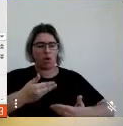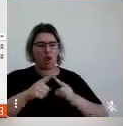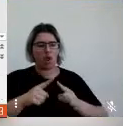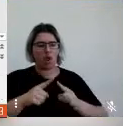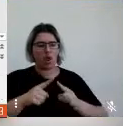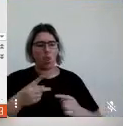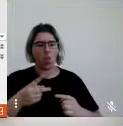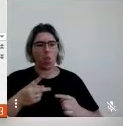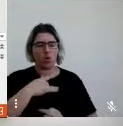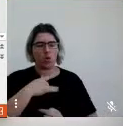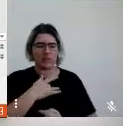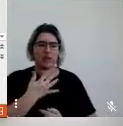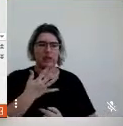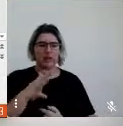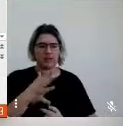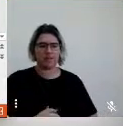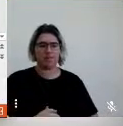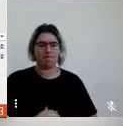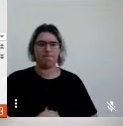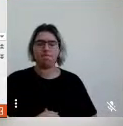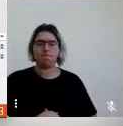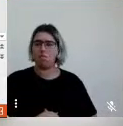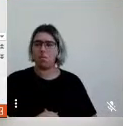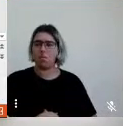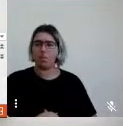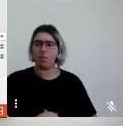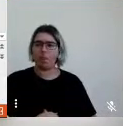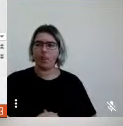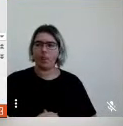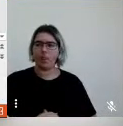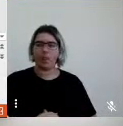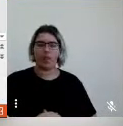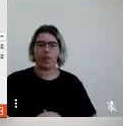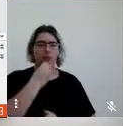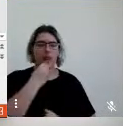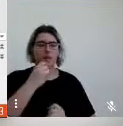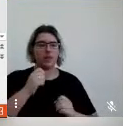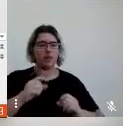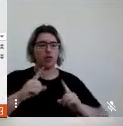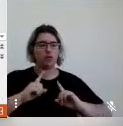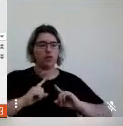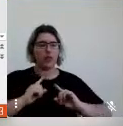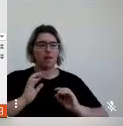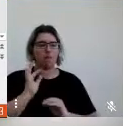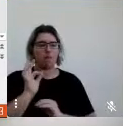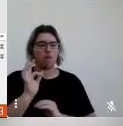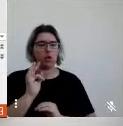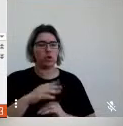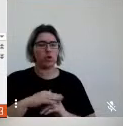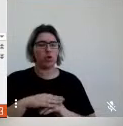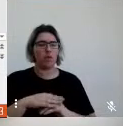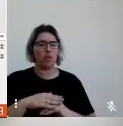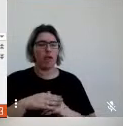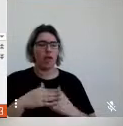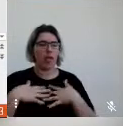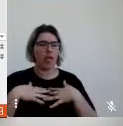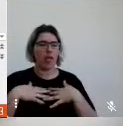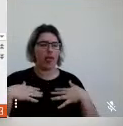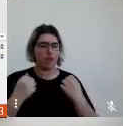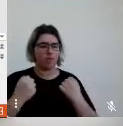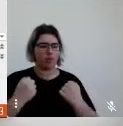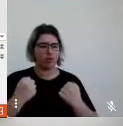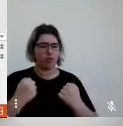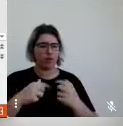En cuanto a los alimentos que nos ayudan a aumentar la producción de butirato en nuestro intestino, se encuentra el queso curado,